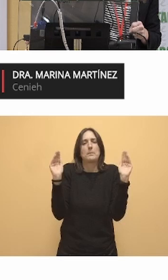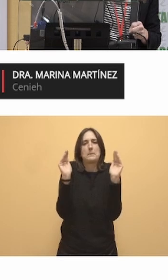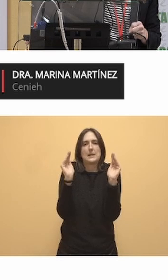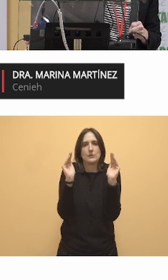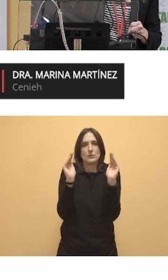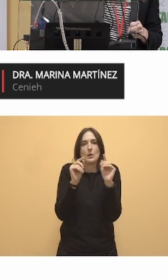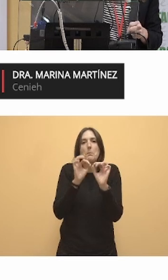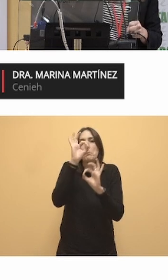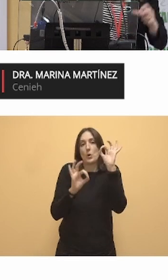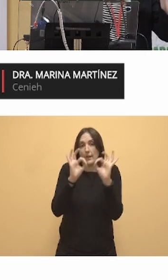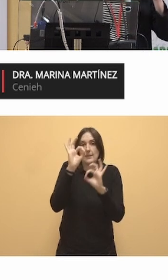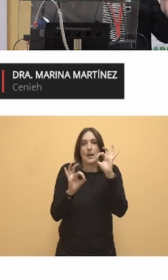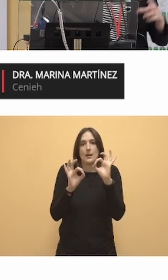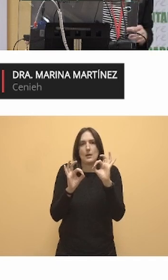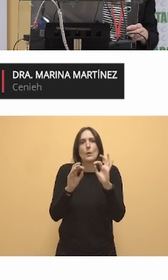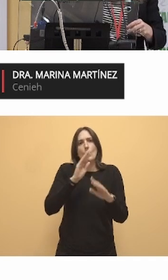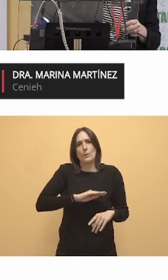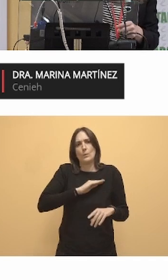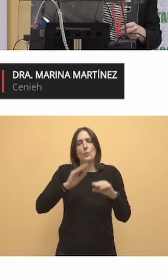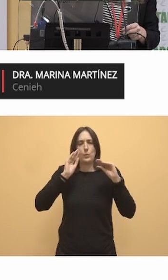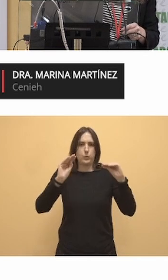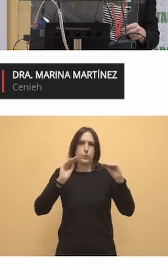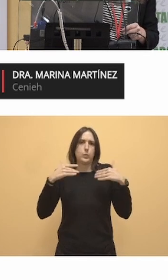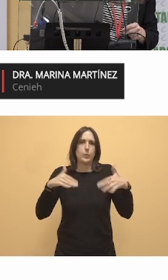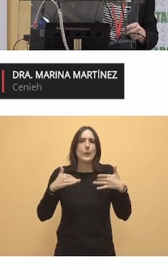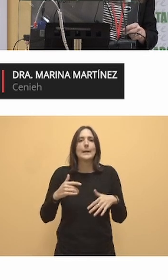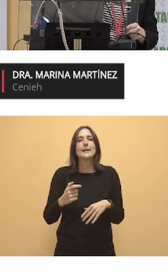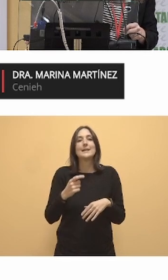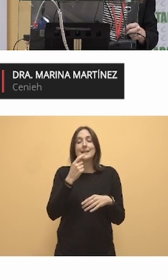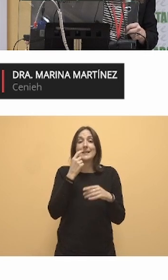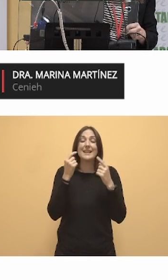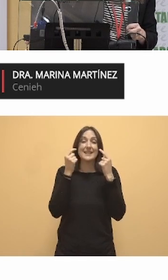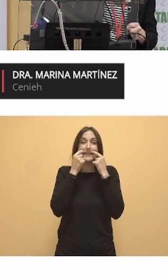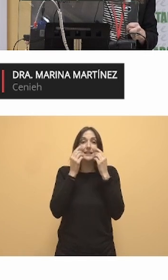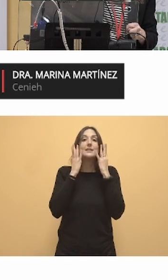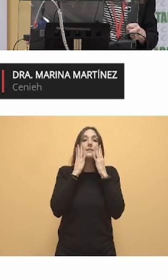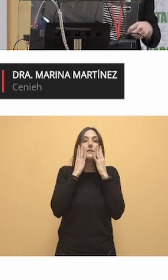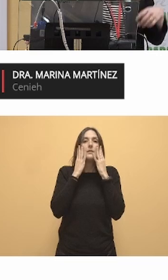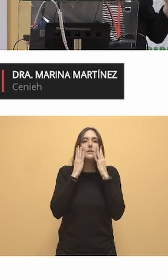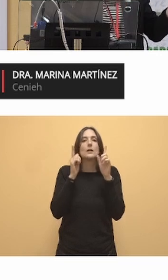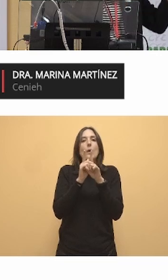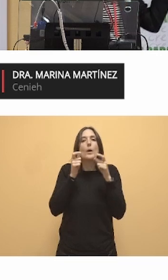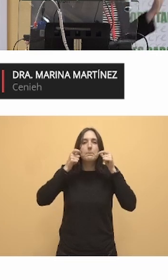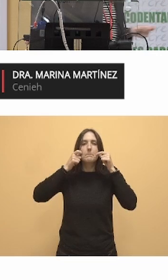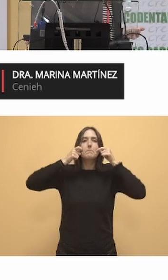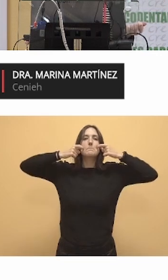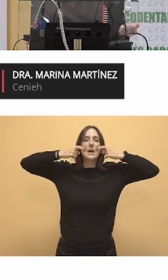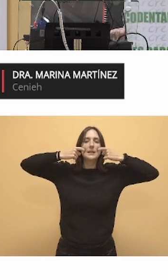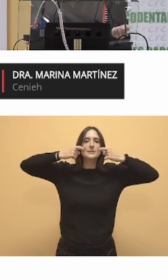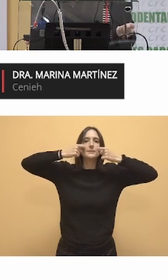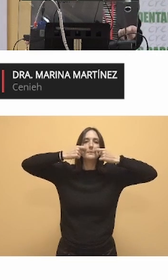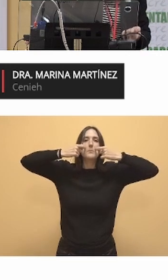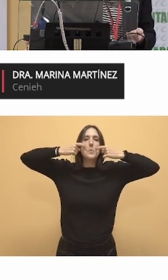Una proporción bastante notable. La dentición posterior se alarga y aumenta, ya lo dijimos